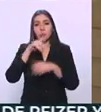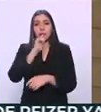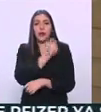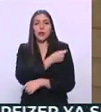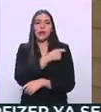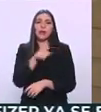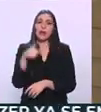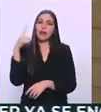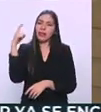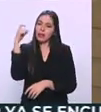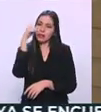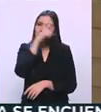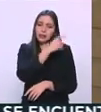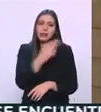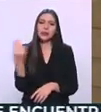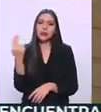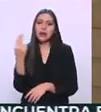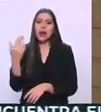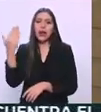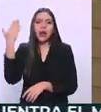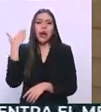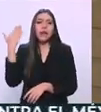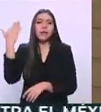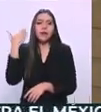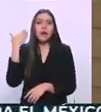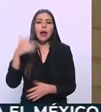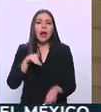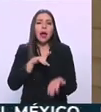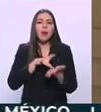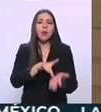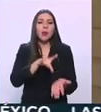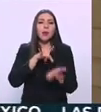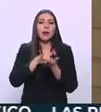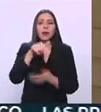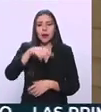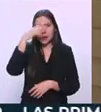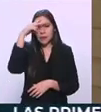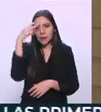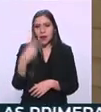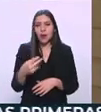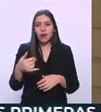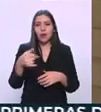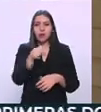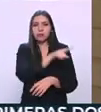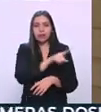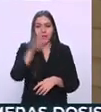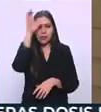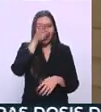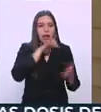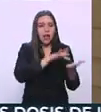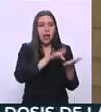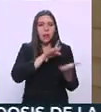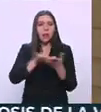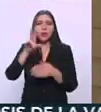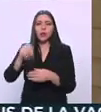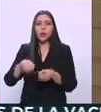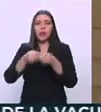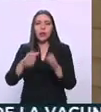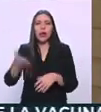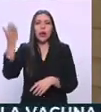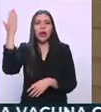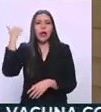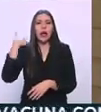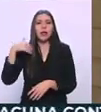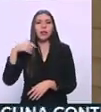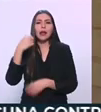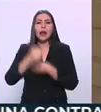que haber estado justamente apoyando la ciencia de frontera en México y no haber perdido la autosuficiencia en vacunas que teníamos a